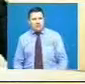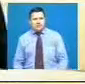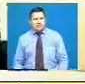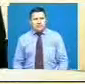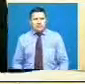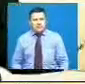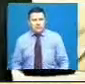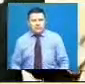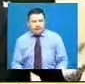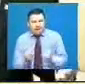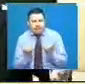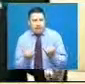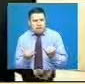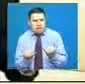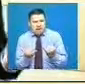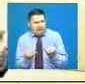si el nivel actual es el nivel adecuado.